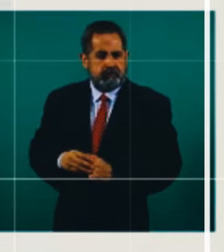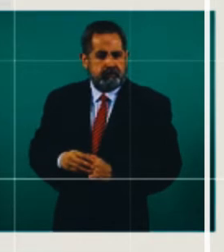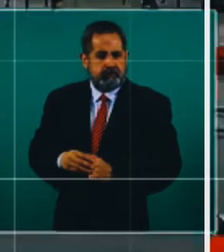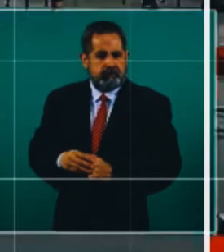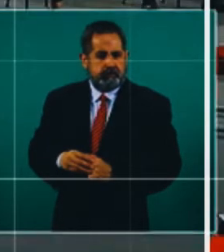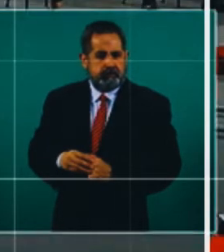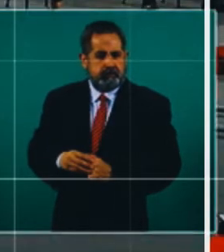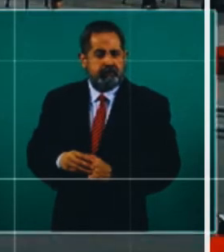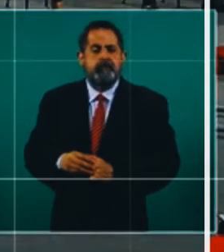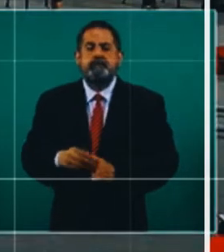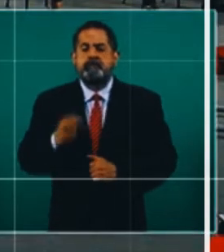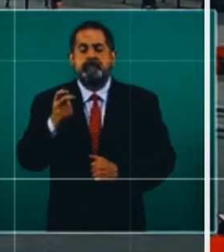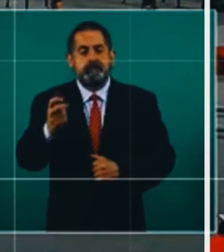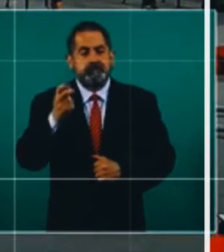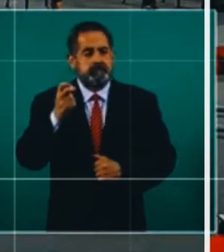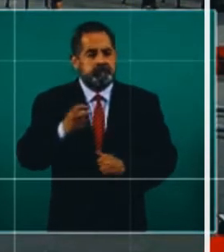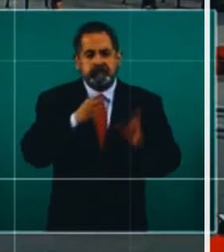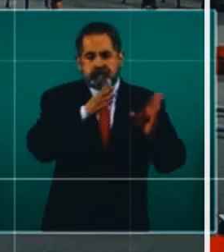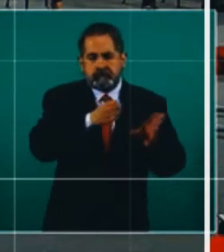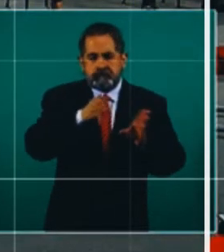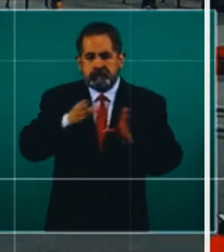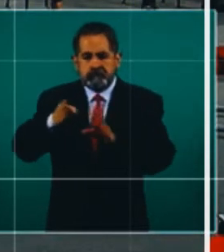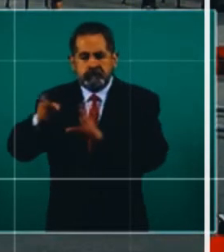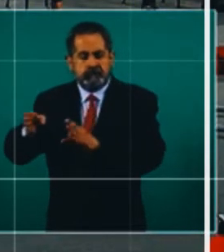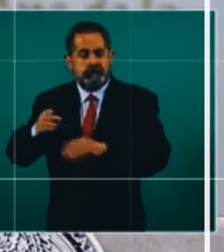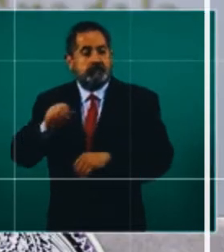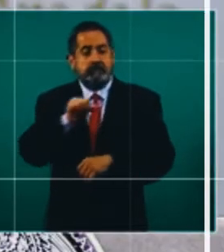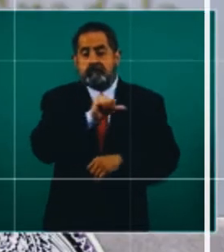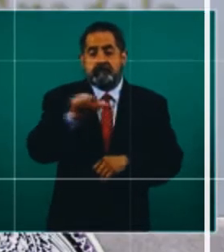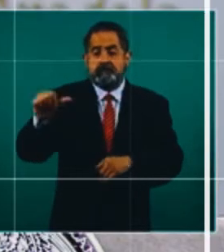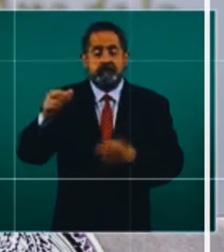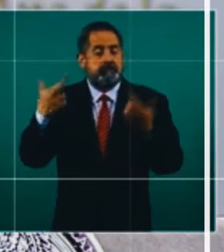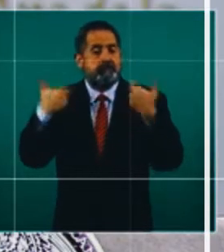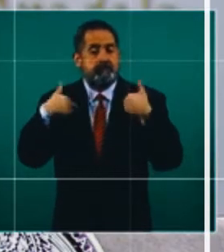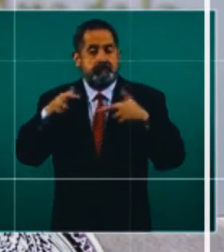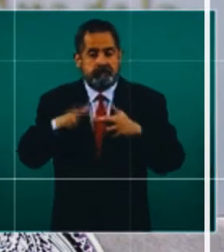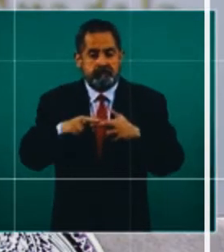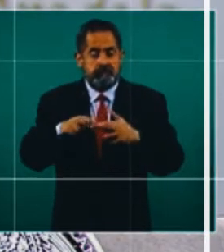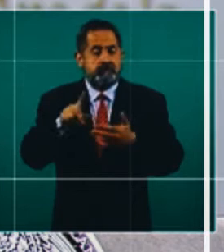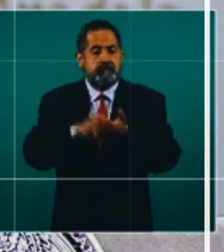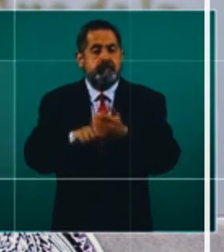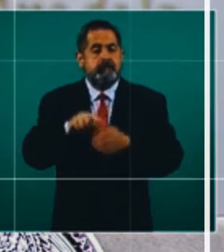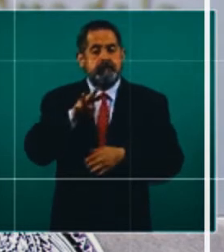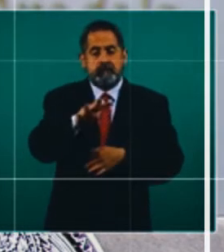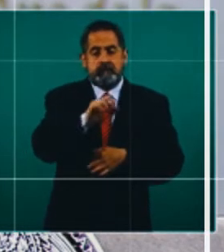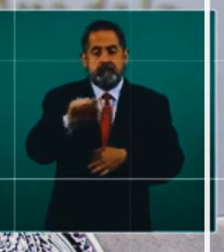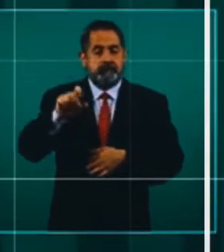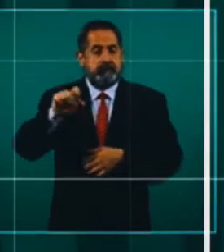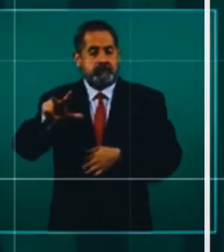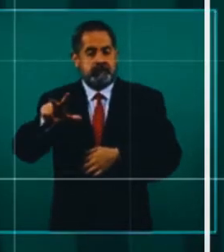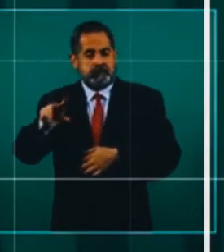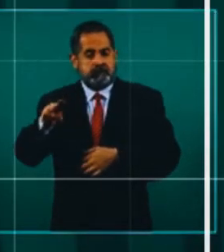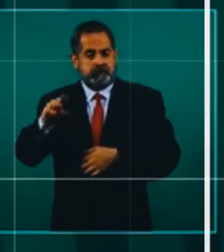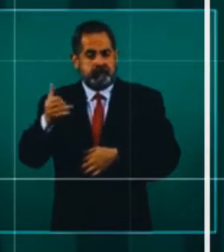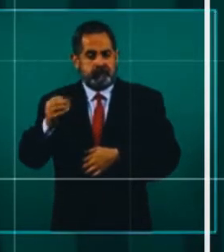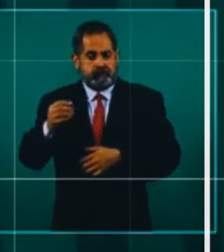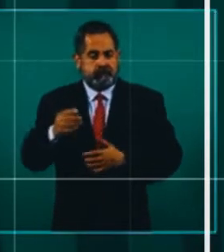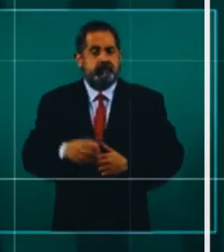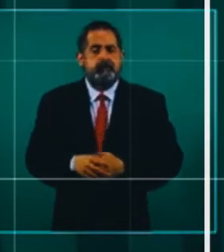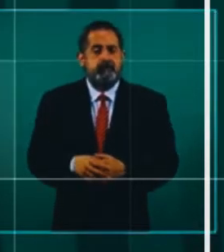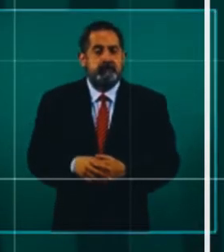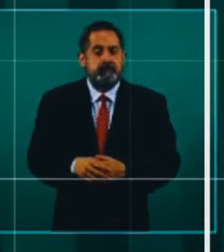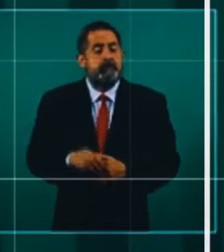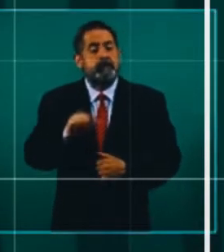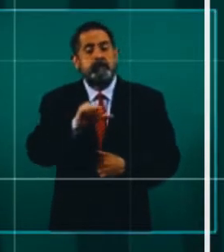Chihuahua, que se vacunarán al personal educativo del 19 al 28 de mayo. Para el personal educativo